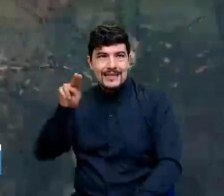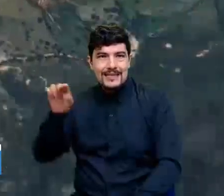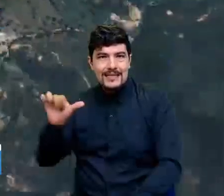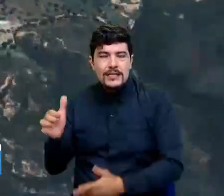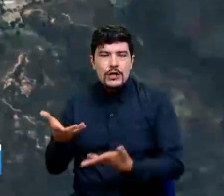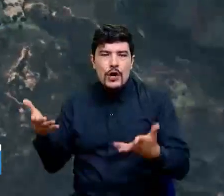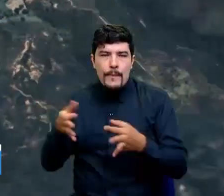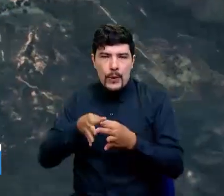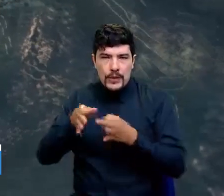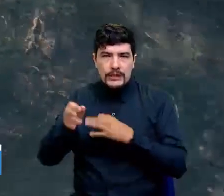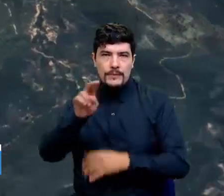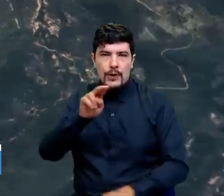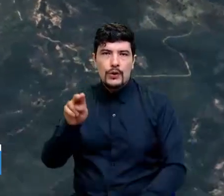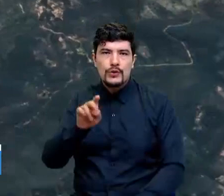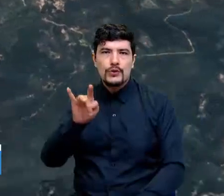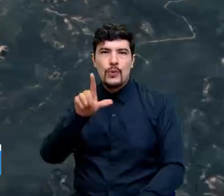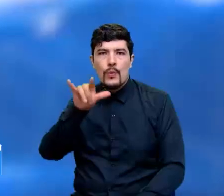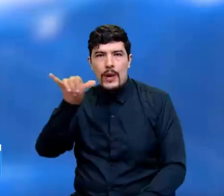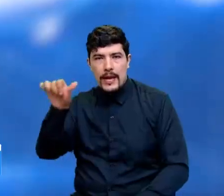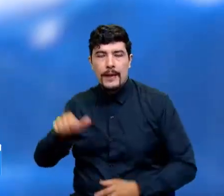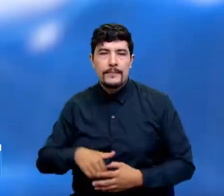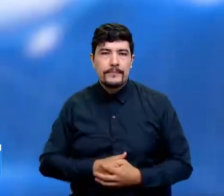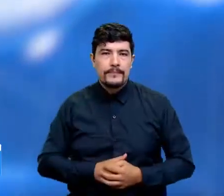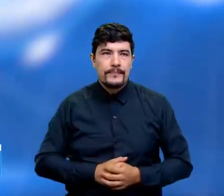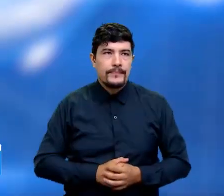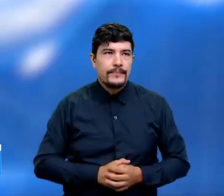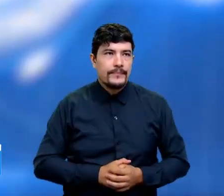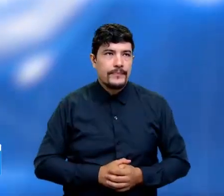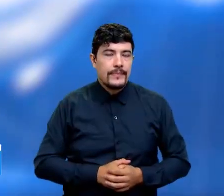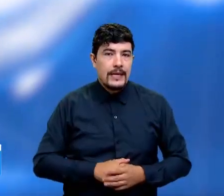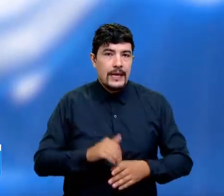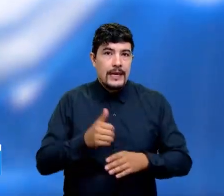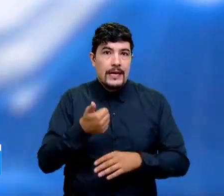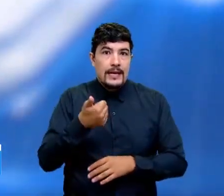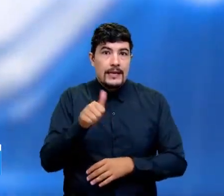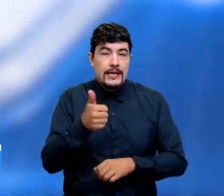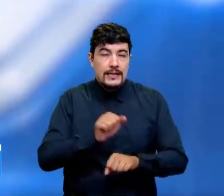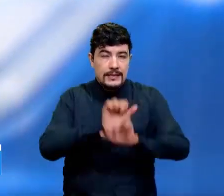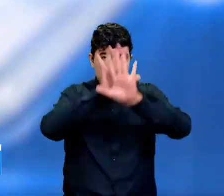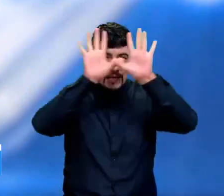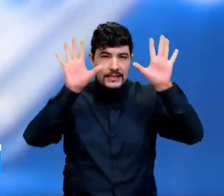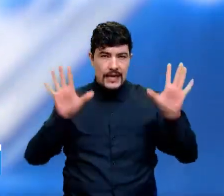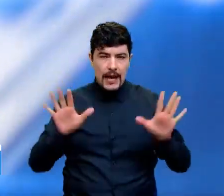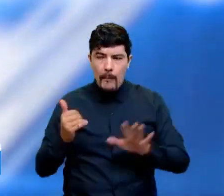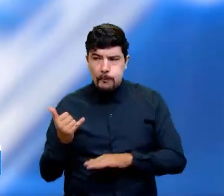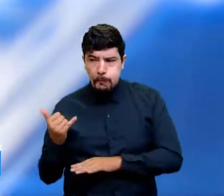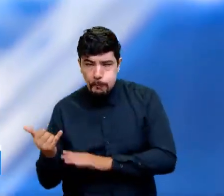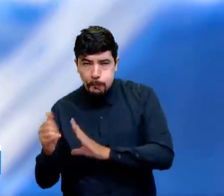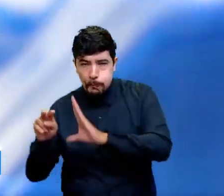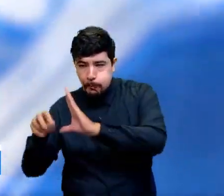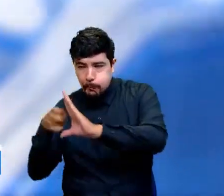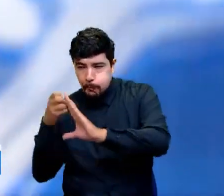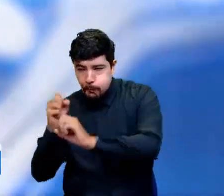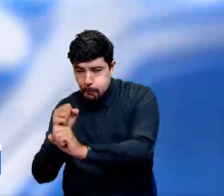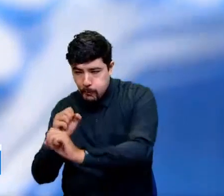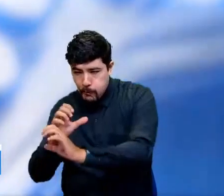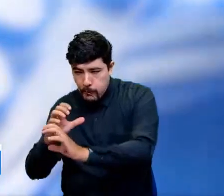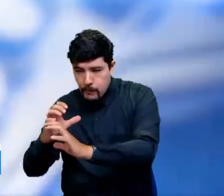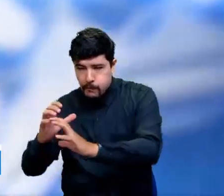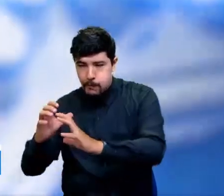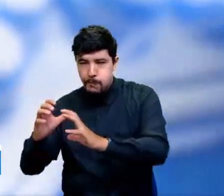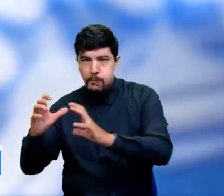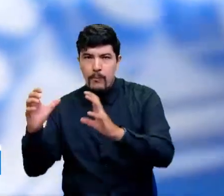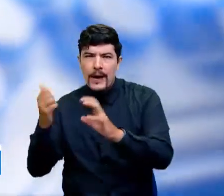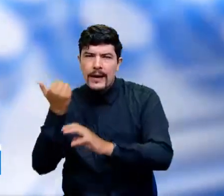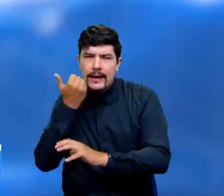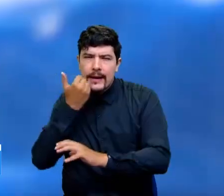Zulia. Sin embargo, sobre las 10 de la mañana del 30 de mayo, una presunta acumulación de gases generó una explosión dentro